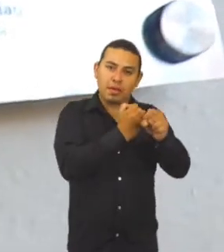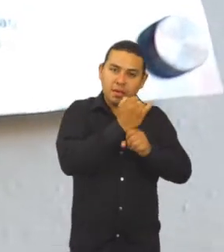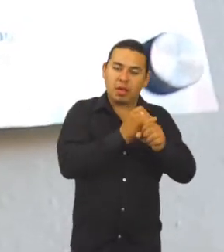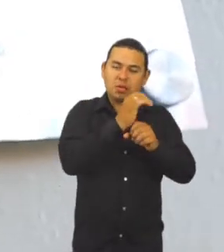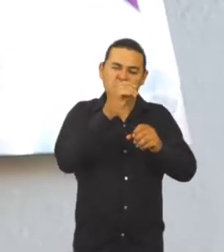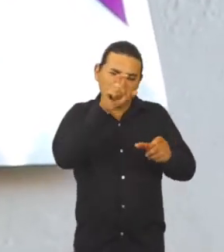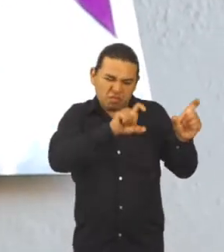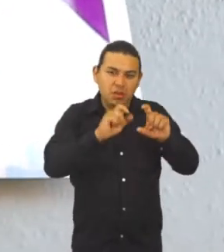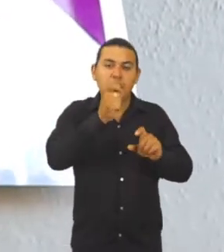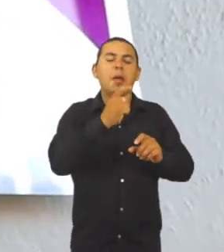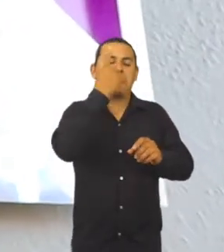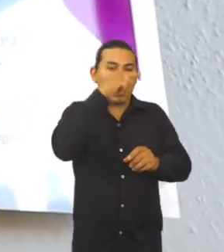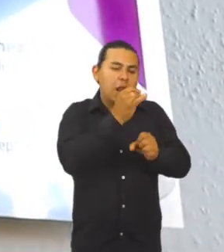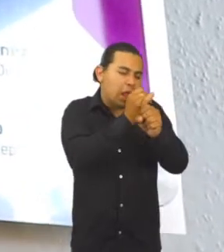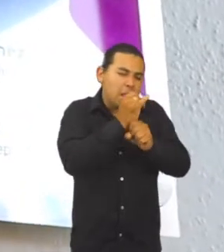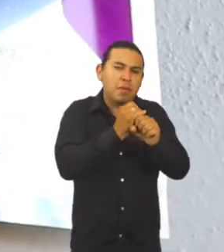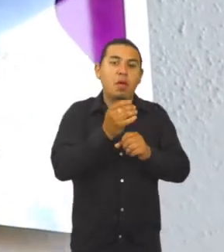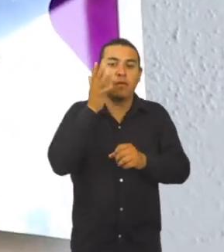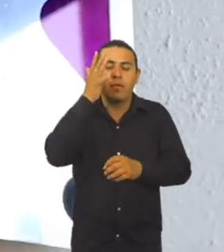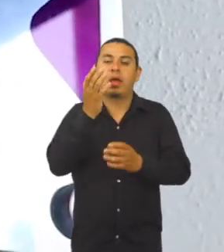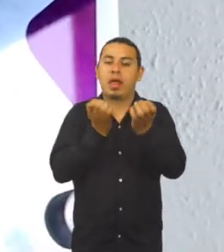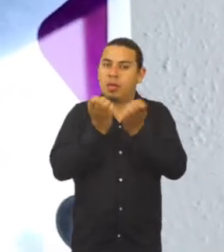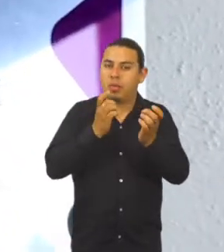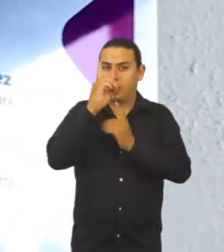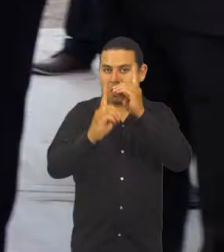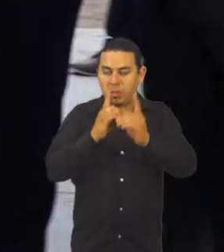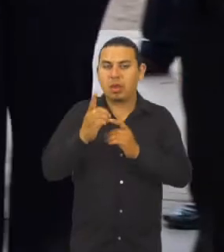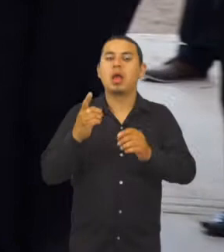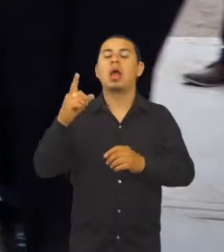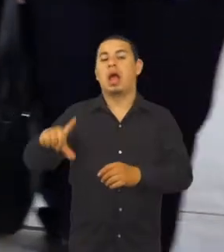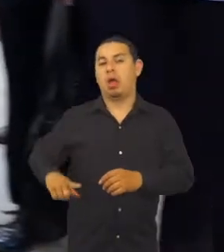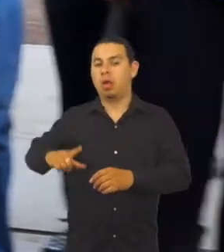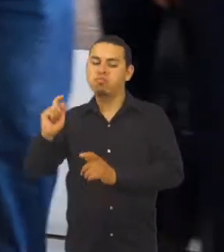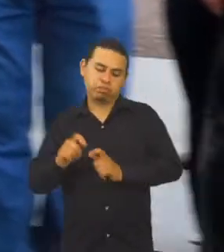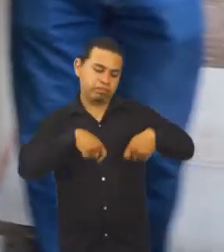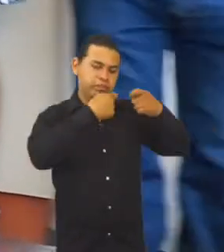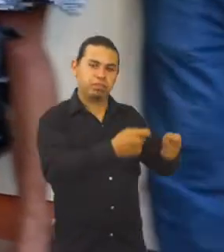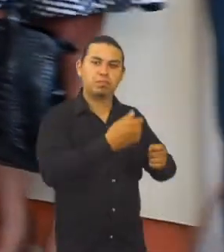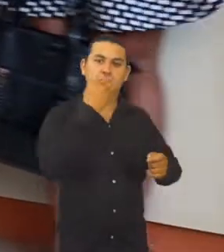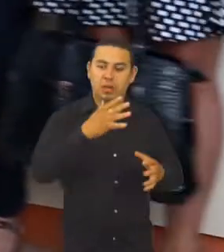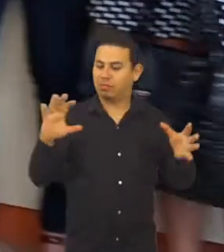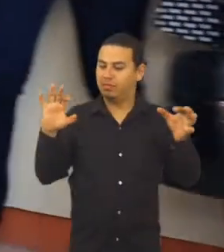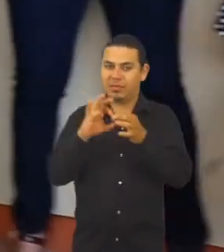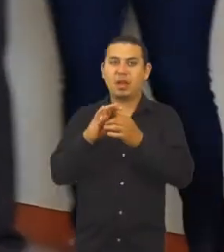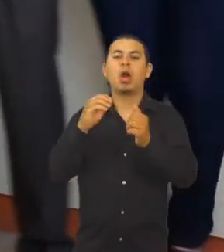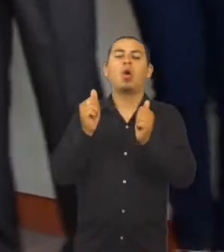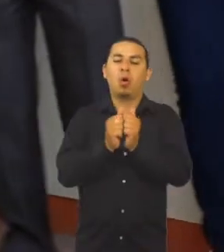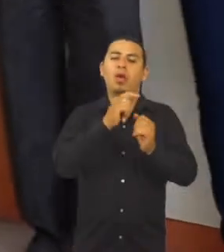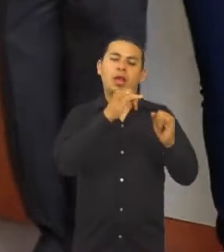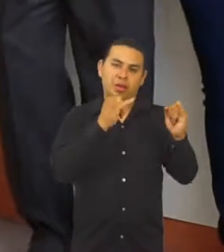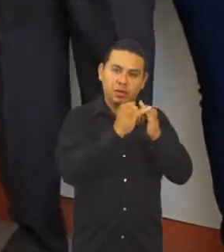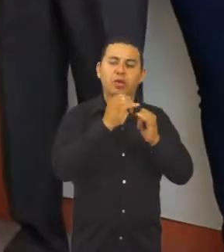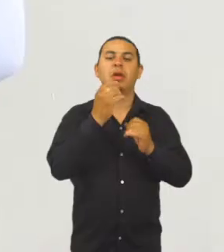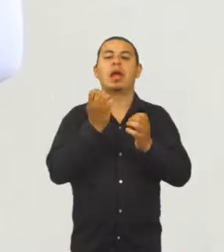en la recreación, la cultura física y deporte por parte del gobierno del estado de Oaxaca a través de la Comisión Estatal de Cultura Física y Deportes,